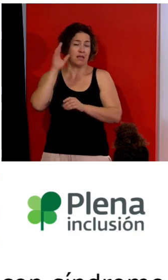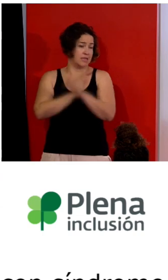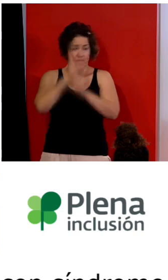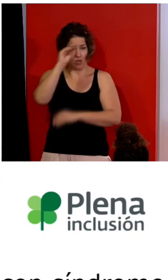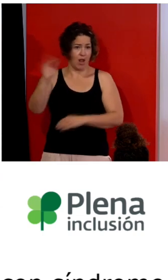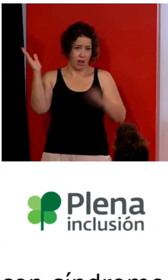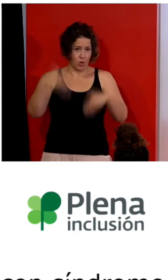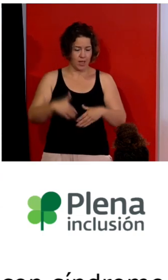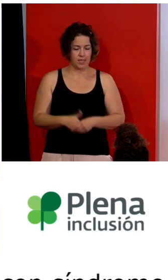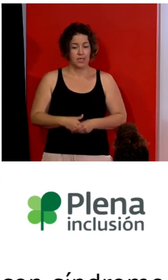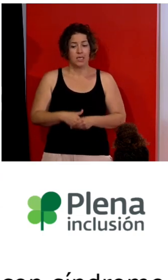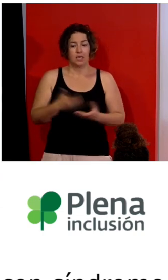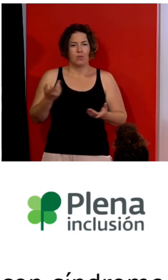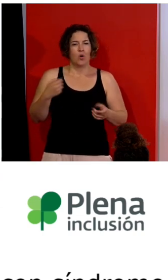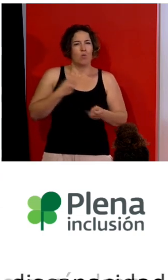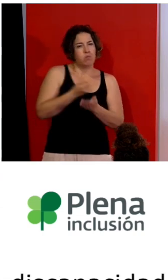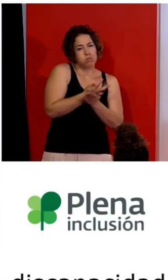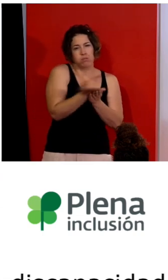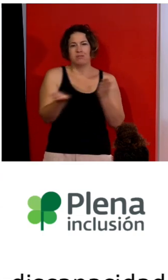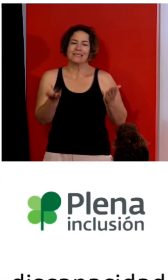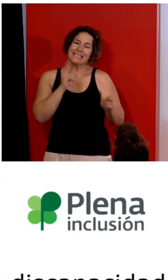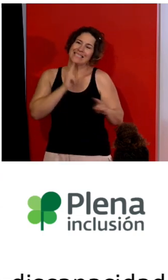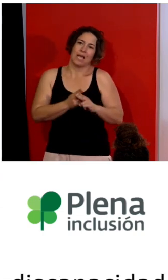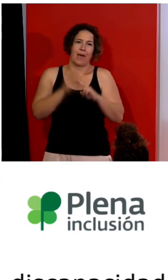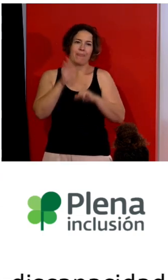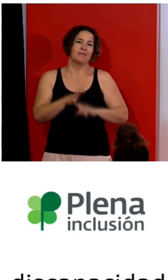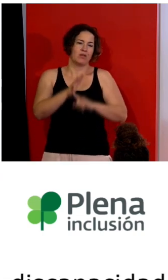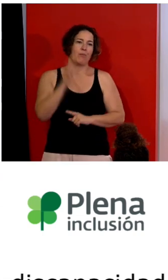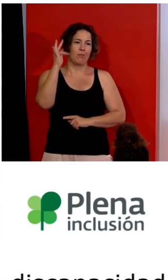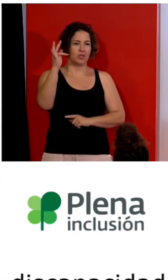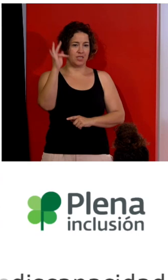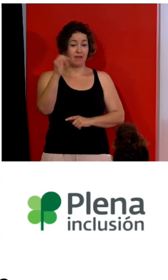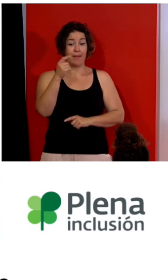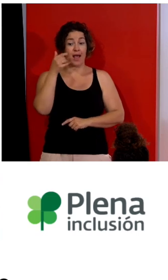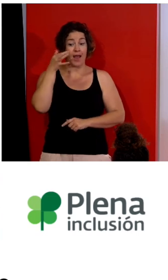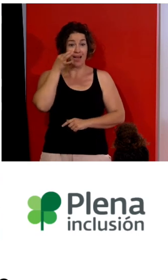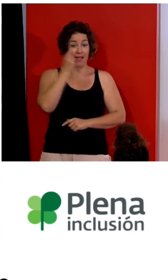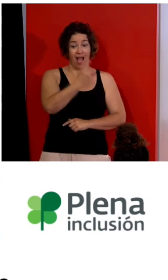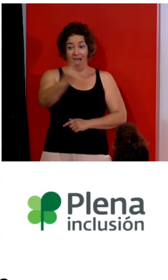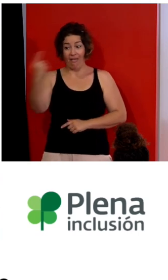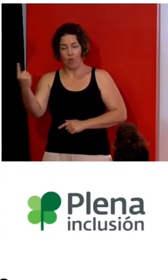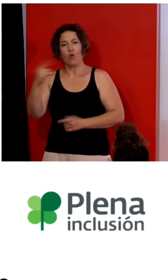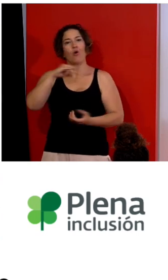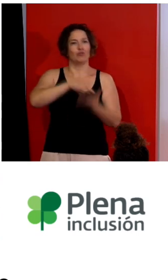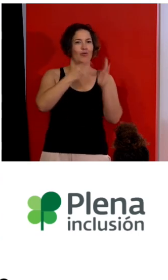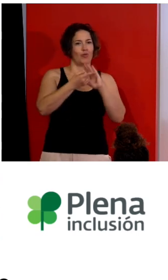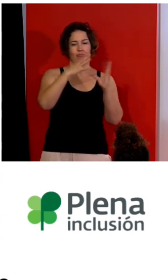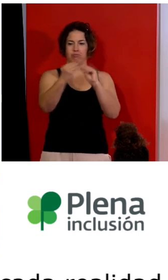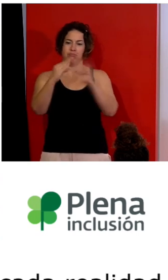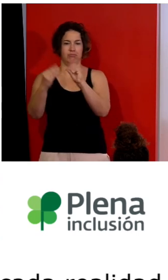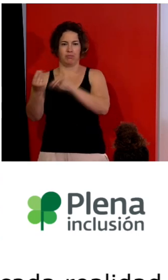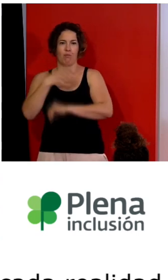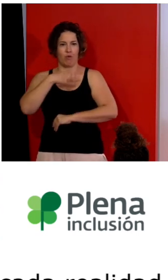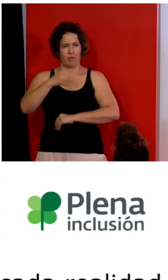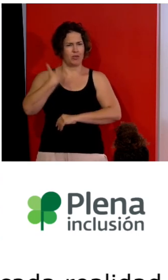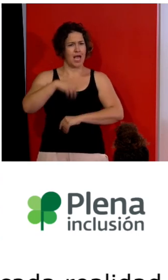abanico de discriminación positiva que dé solución a cada realidad, consolidando lo ya conseguido. En